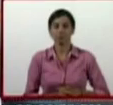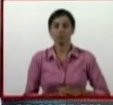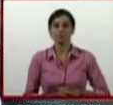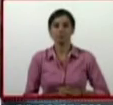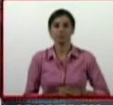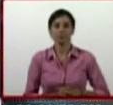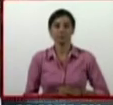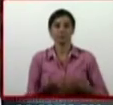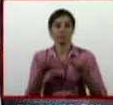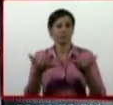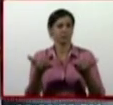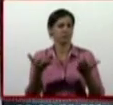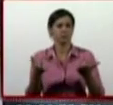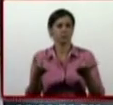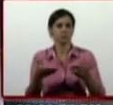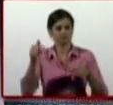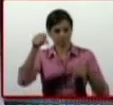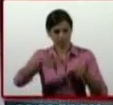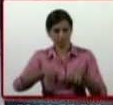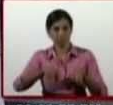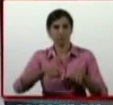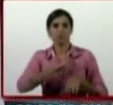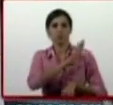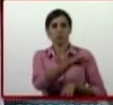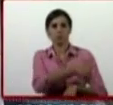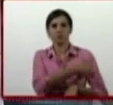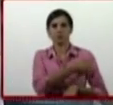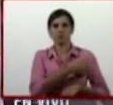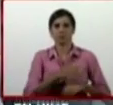Estamos aquí en la Universidad